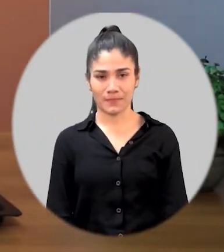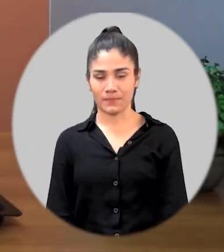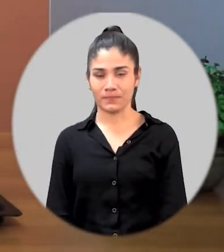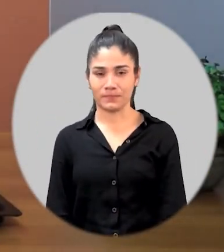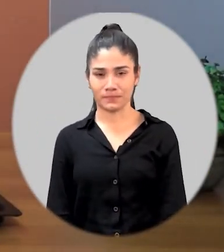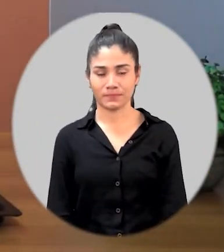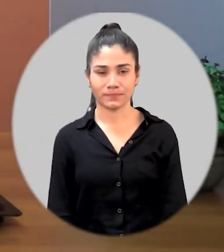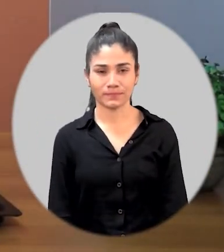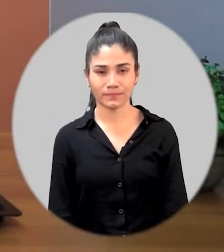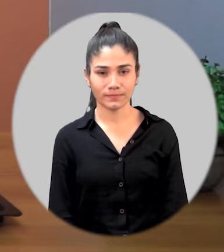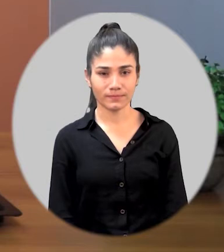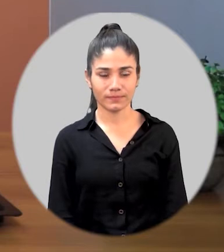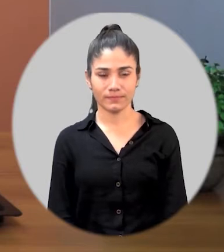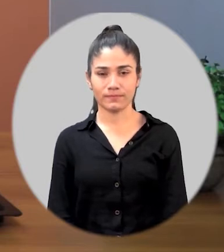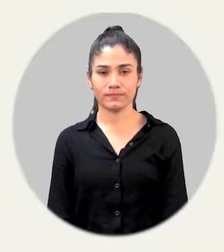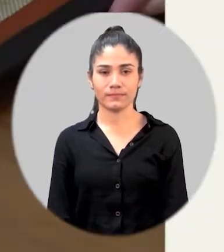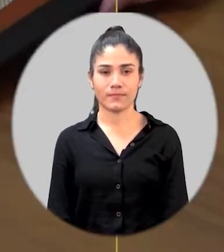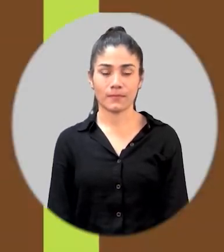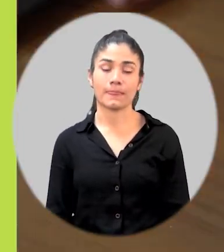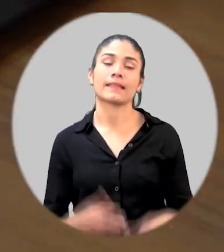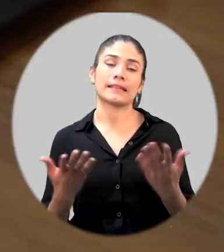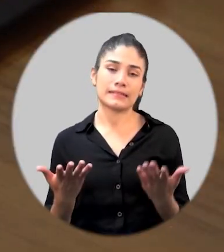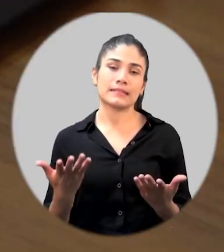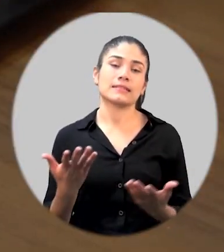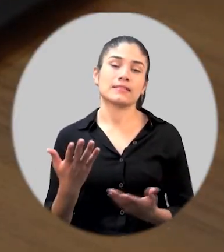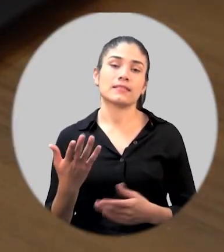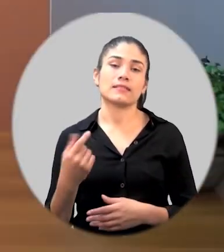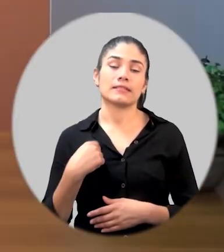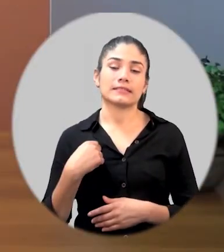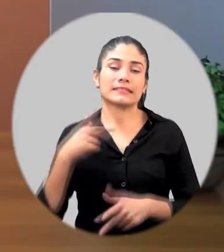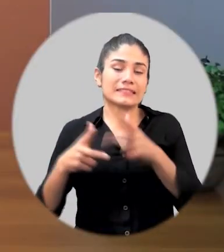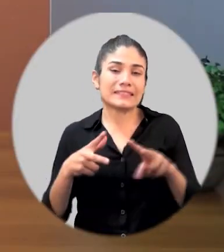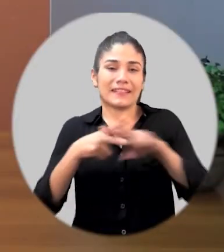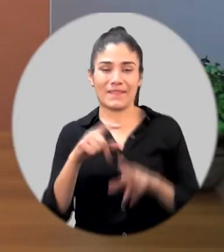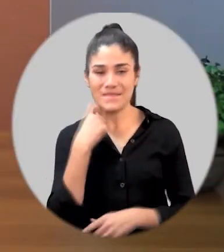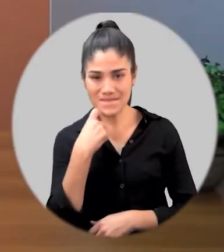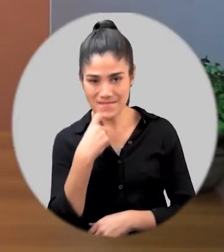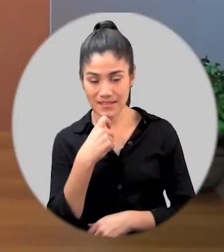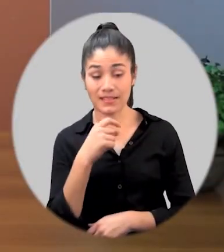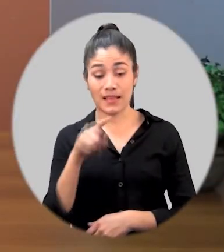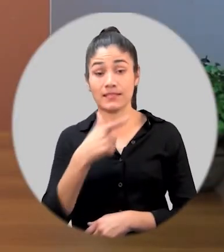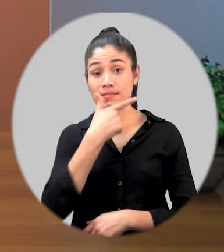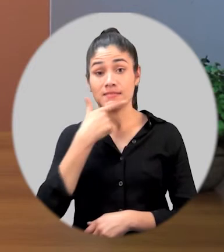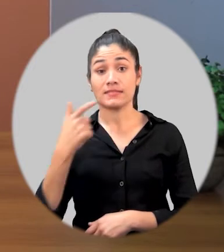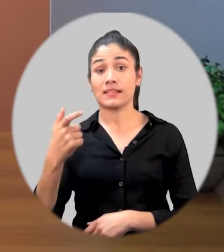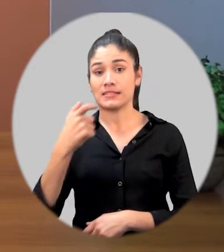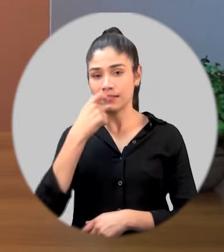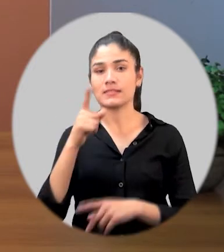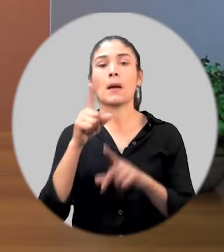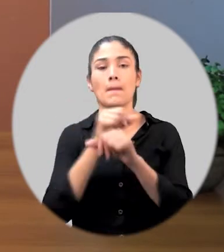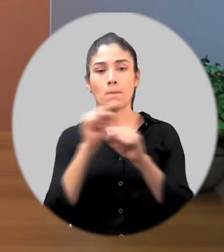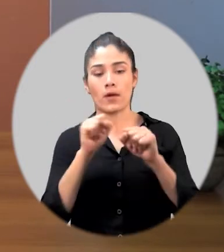tiene que quedar completamente dorada. Hay algo que no les conté todavía. Las cookies se pueden